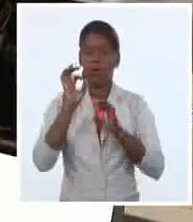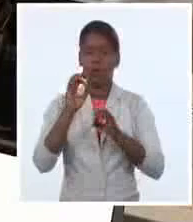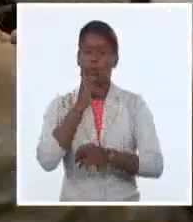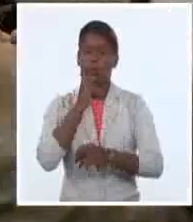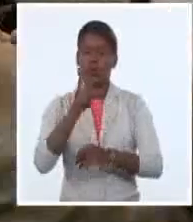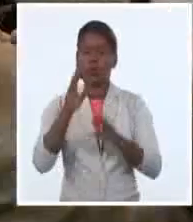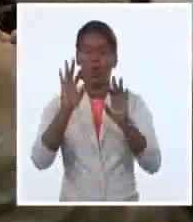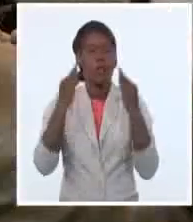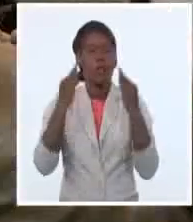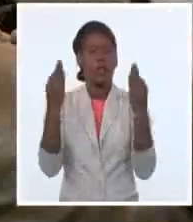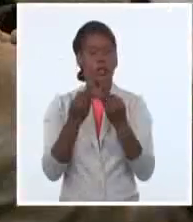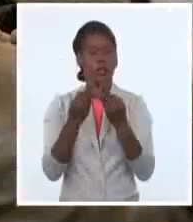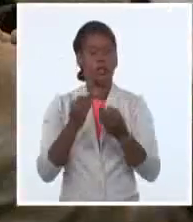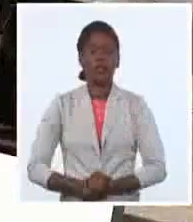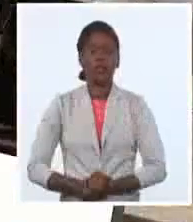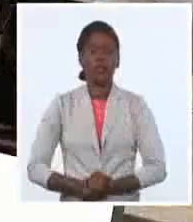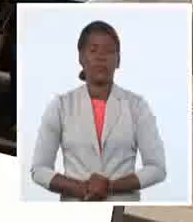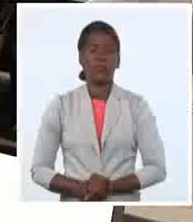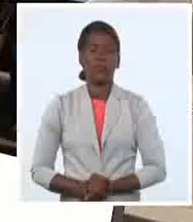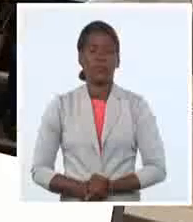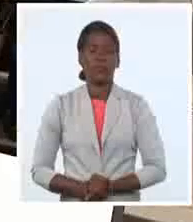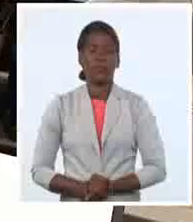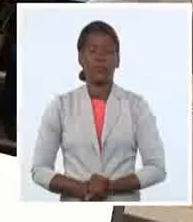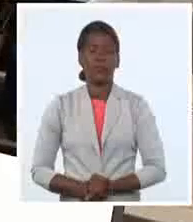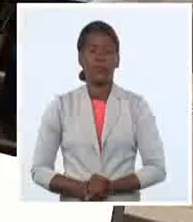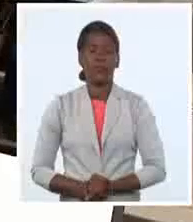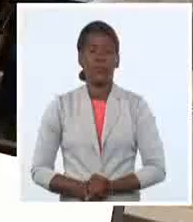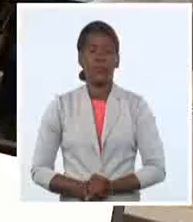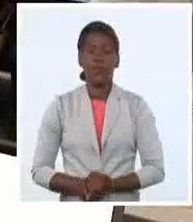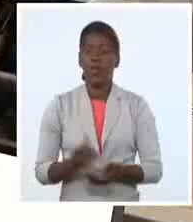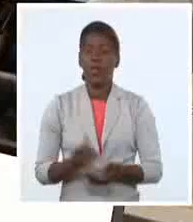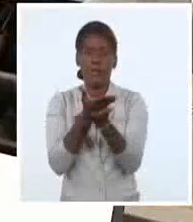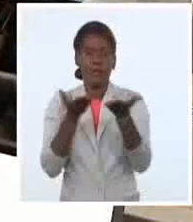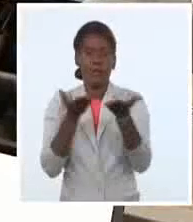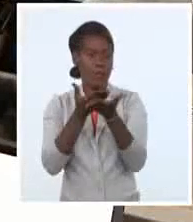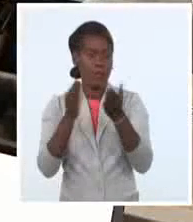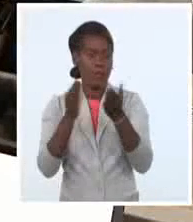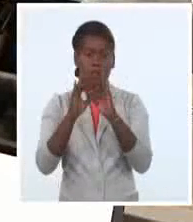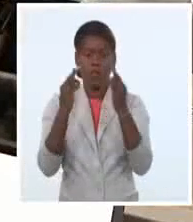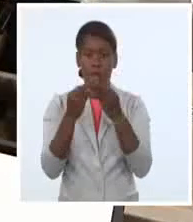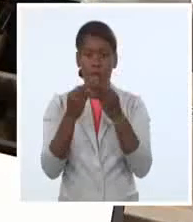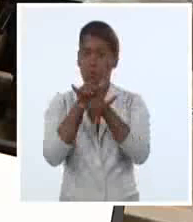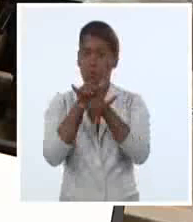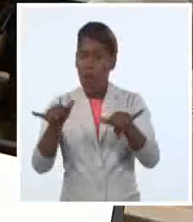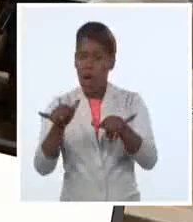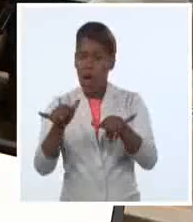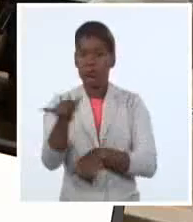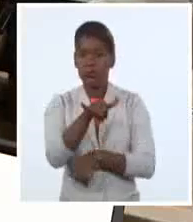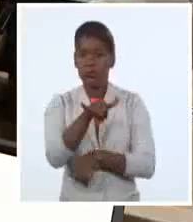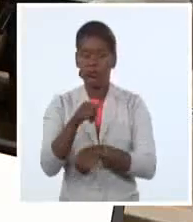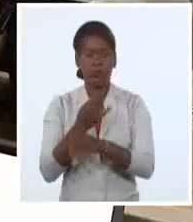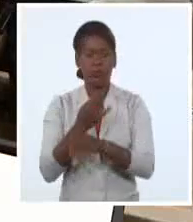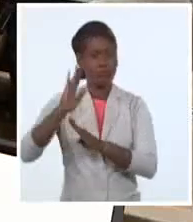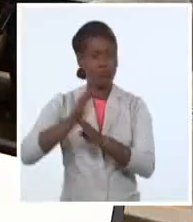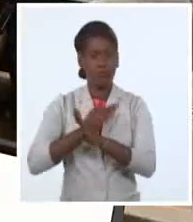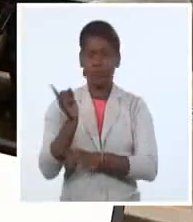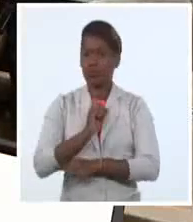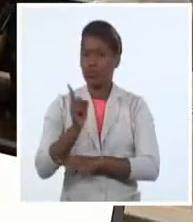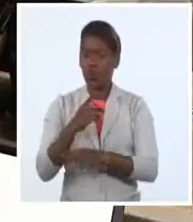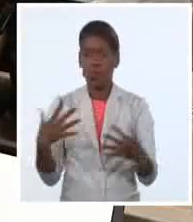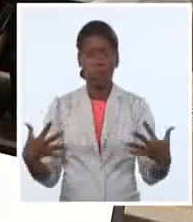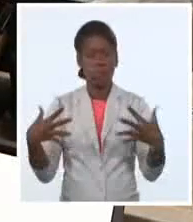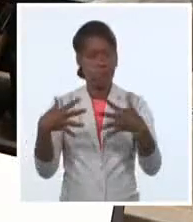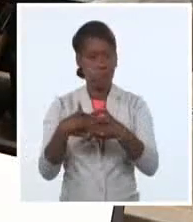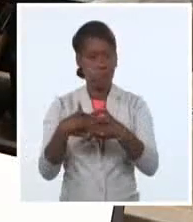desarrollando los principios de pluralidad familiar, diversidad, el de igualdad y no discriminación. Ahí está